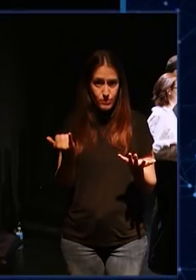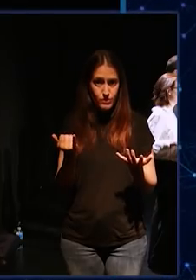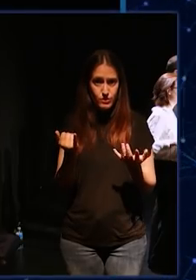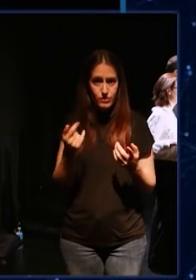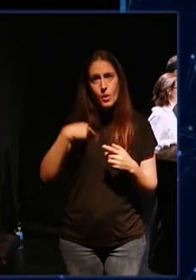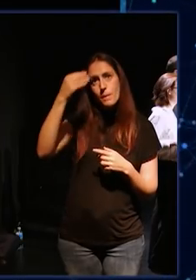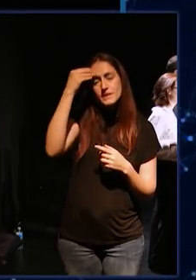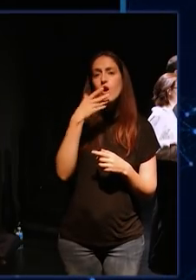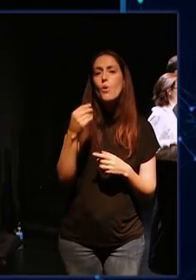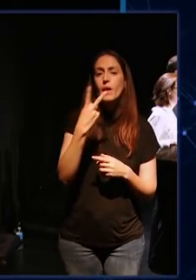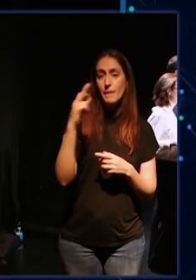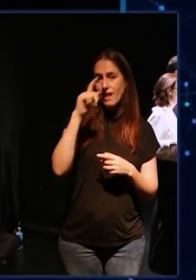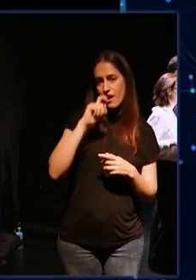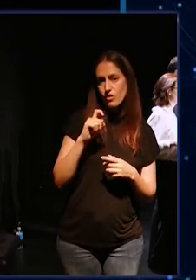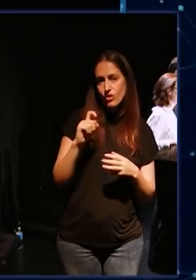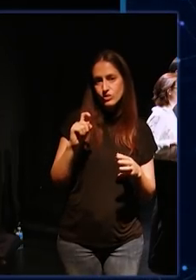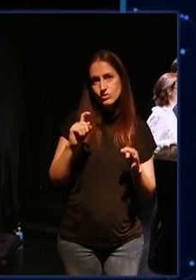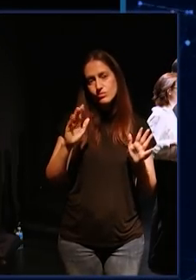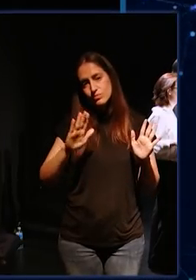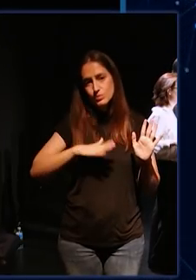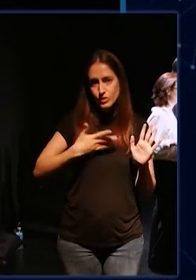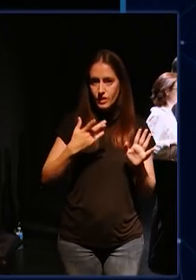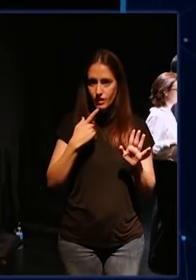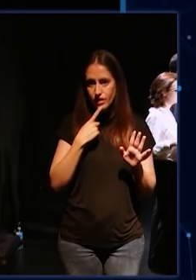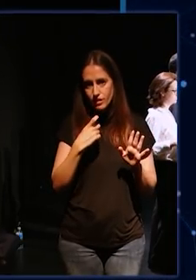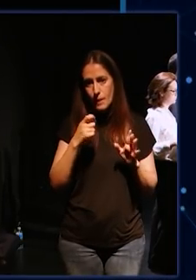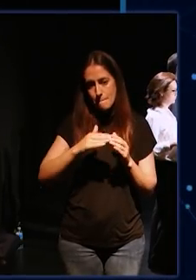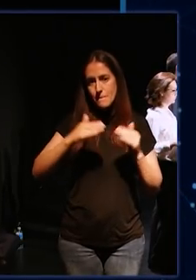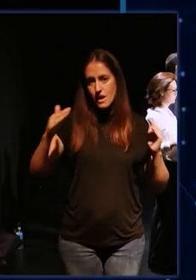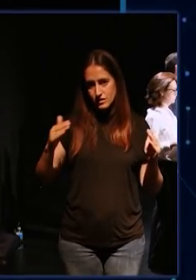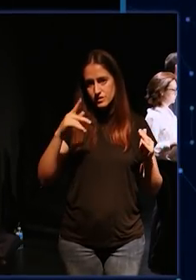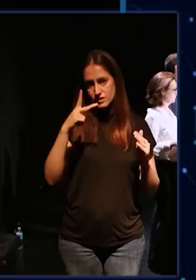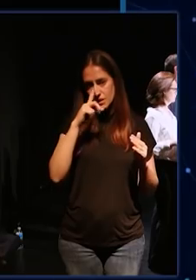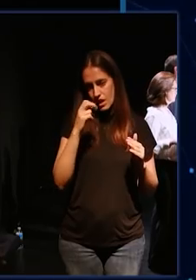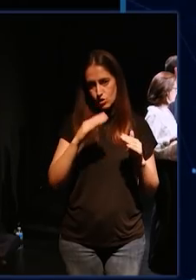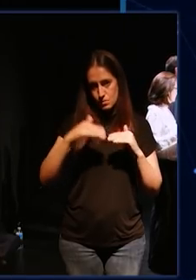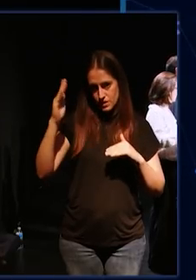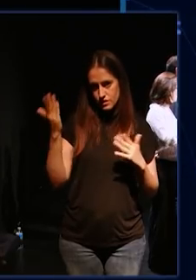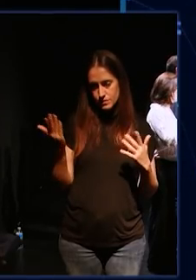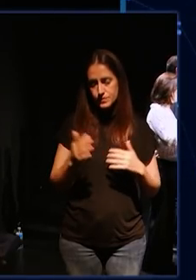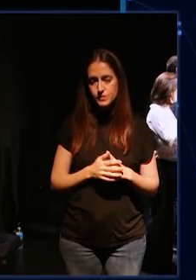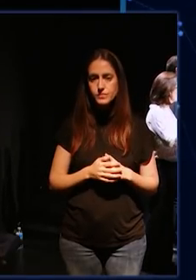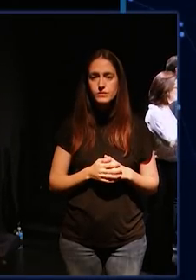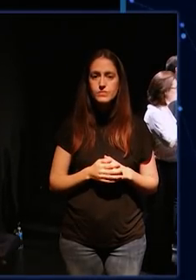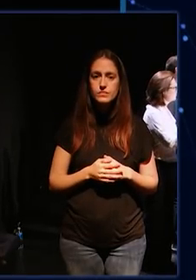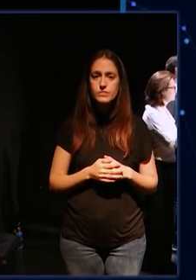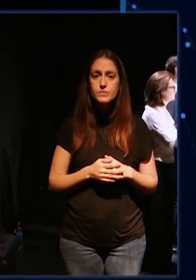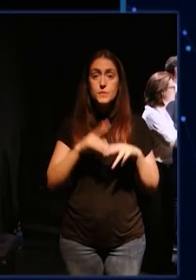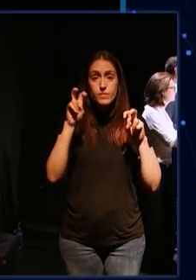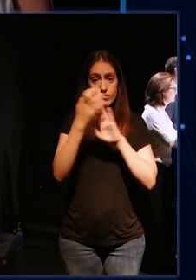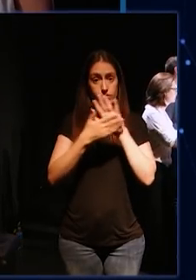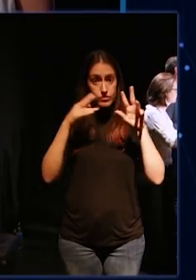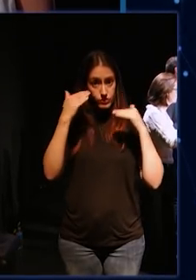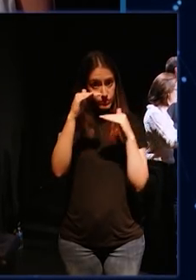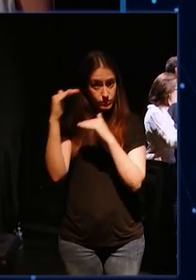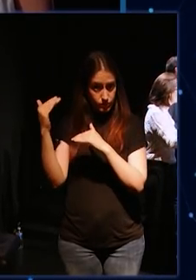pensamos en jóvenes de 20 años, pero que quizá se puede ampliar ese periodo. Con respecto a la vivienda, yo creo que también